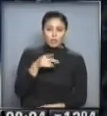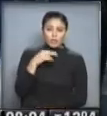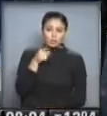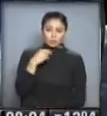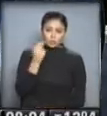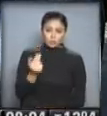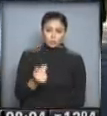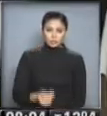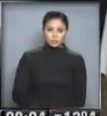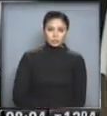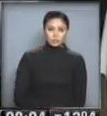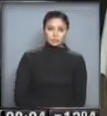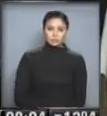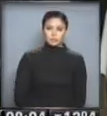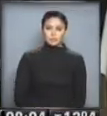hijo.